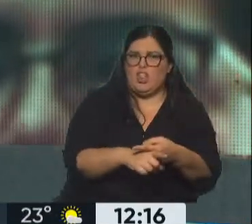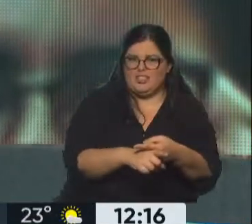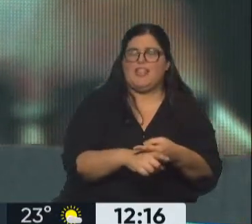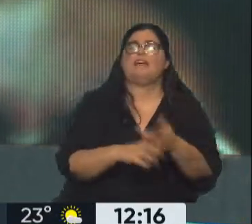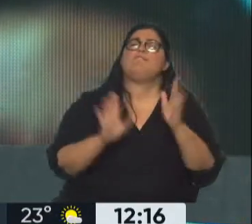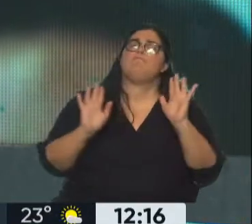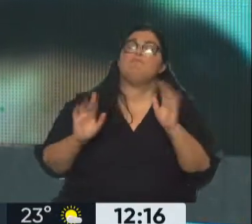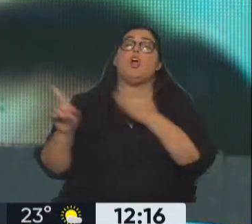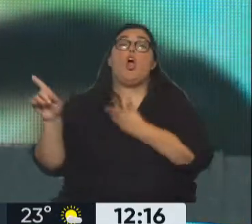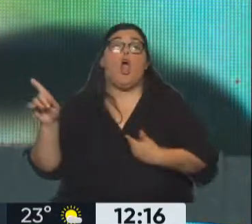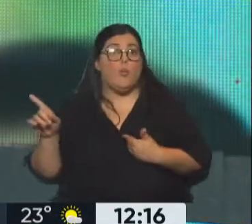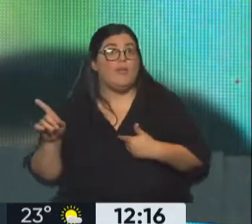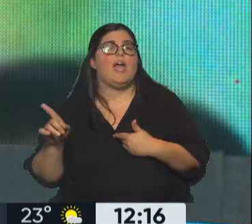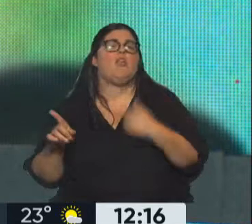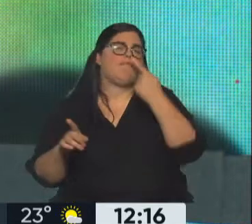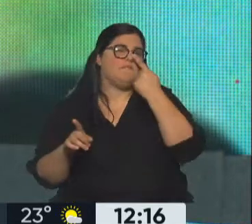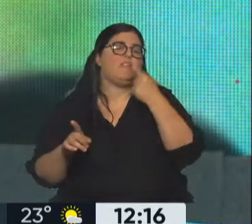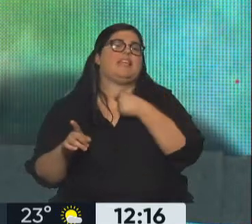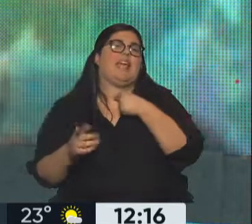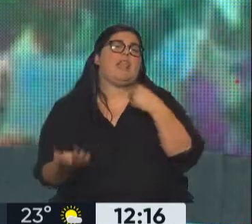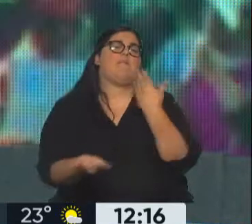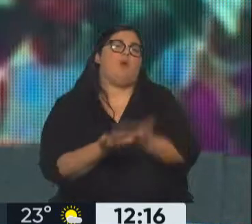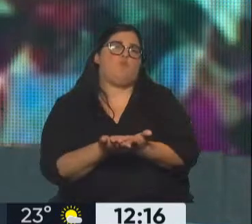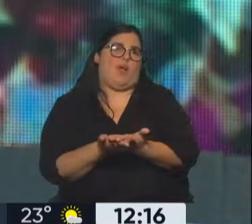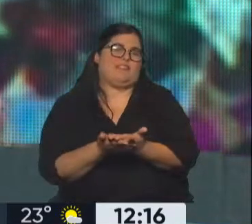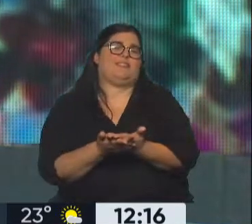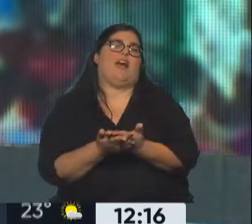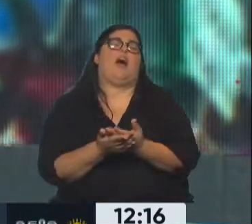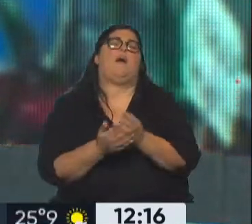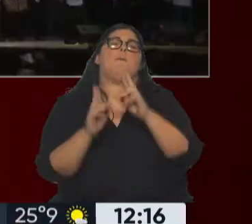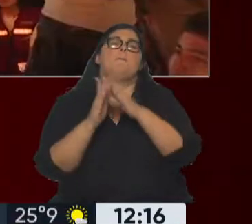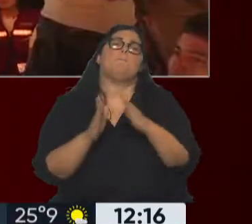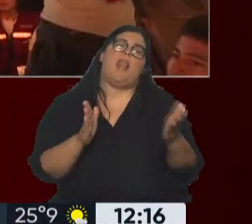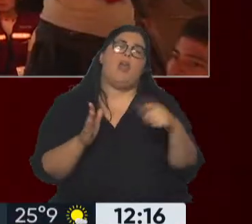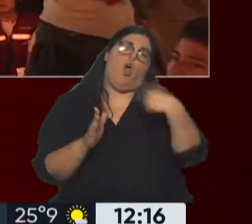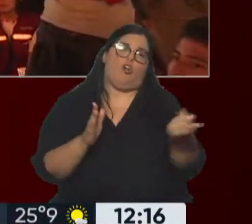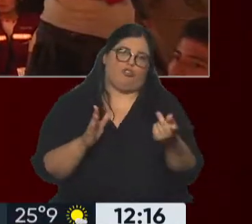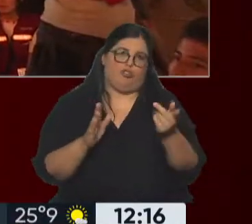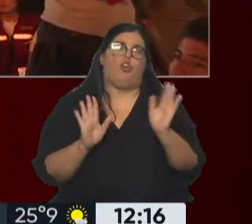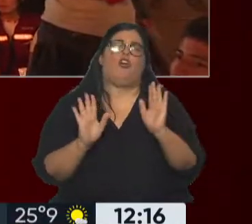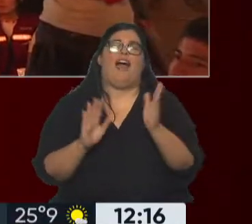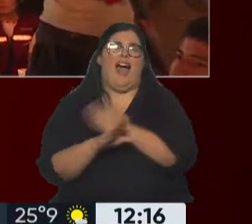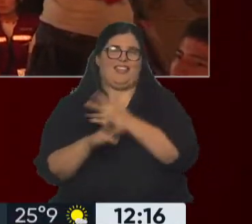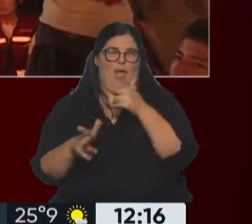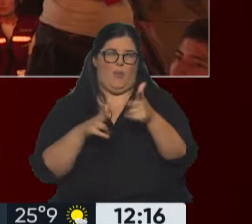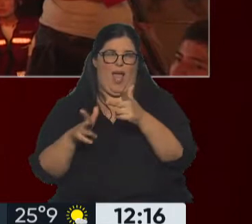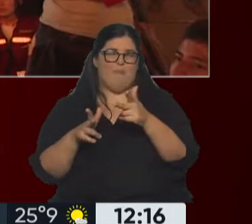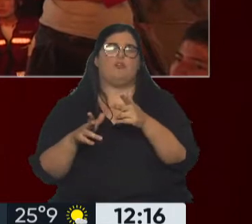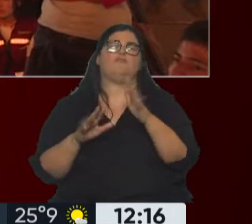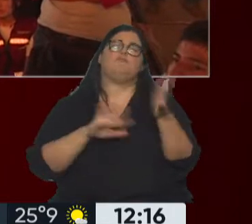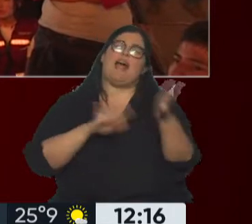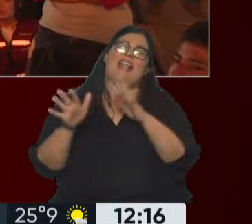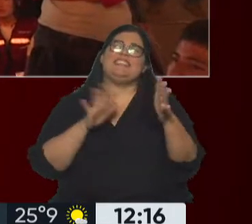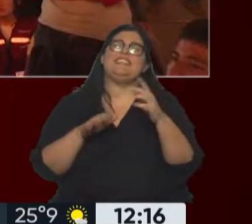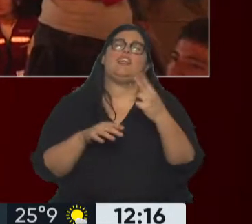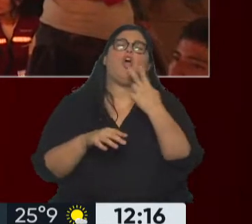pero sí un gobierno que al menos tiene la intención de presentar un plan B. Lo hablábamos fuera del aire, que pasó algo similar con las